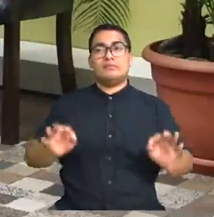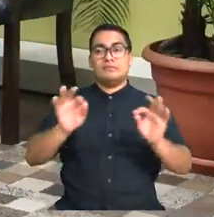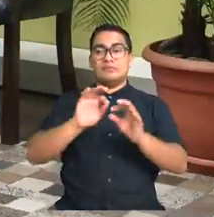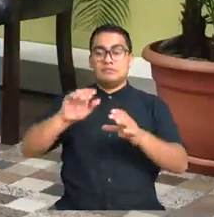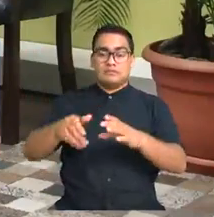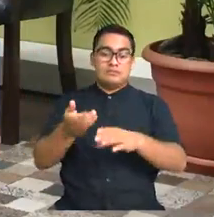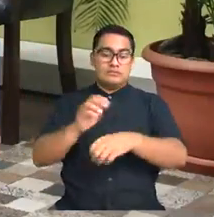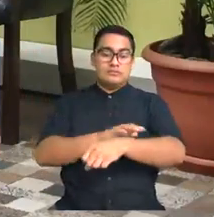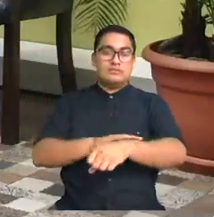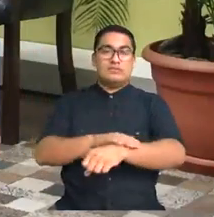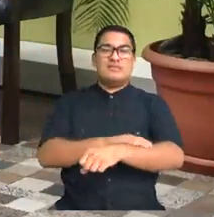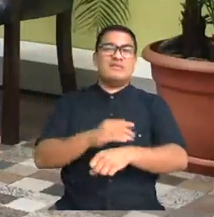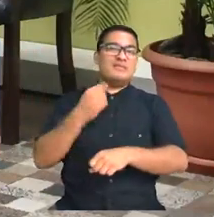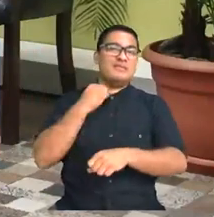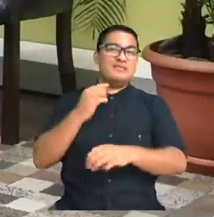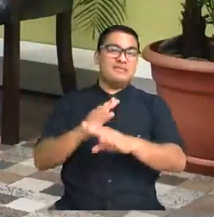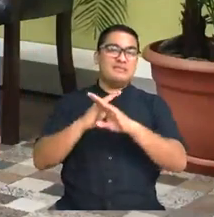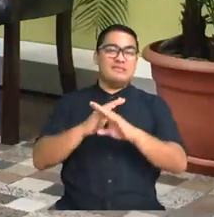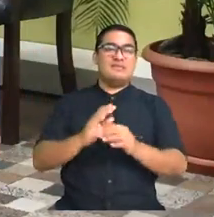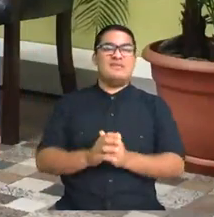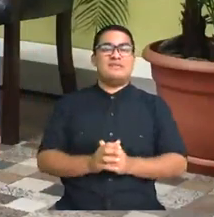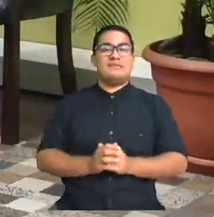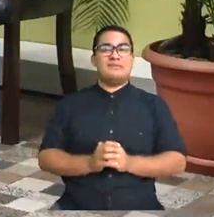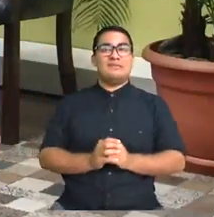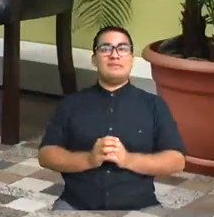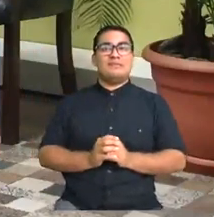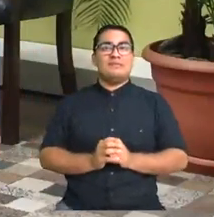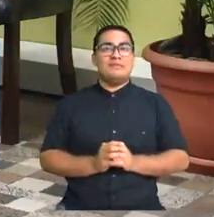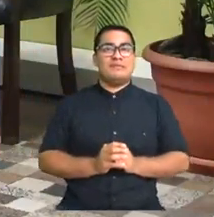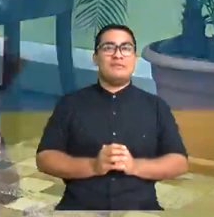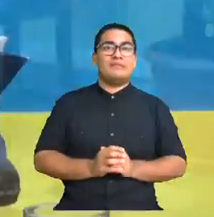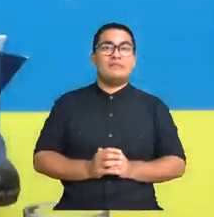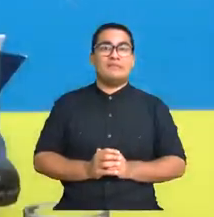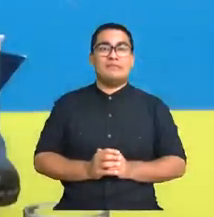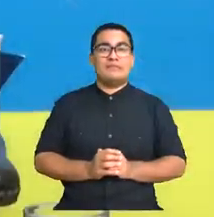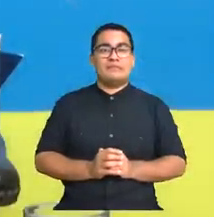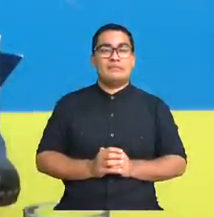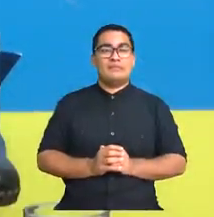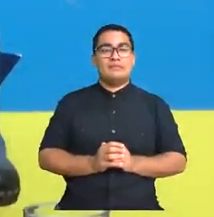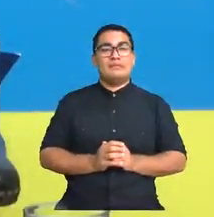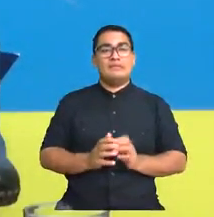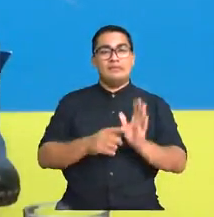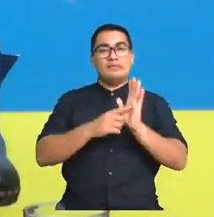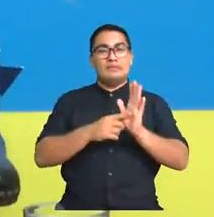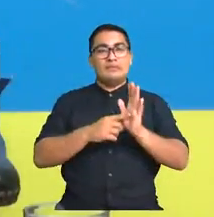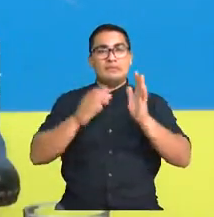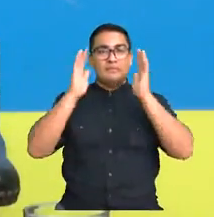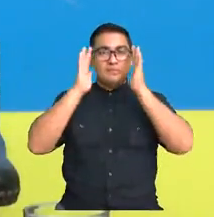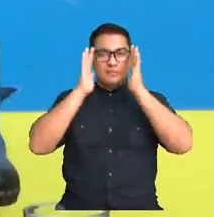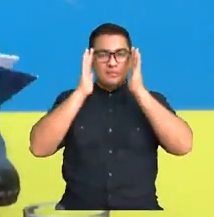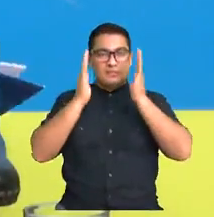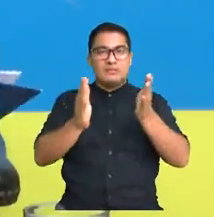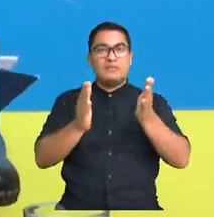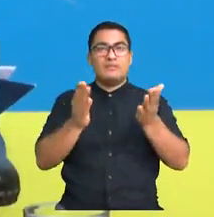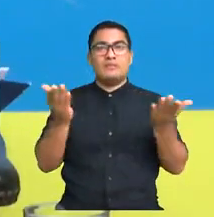siempre. Doctora, usted también nos comentaba que para la piel no solo tiene que ver estar expuesto al sol, para los